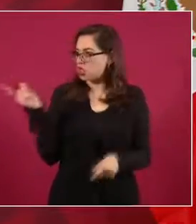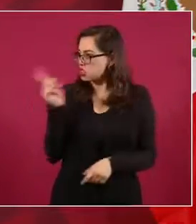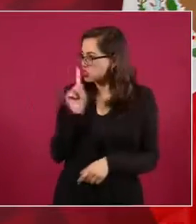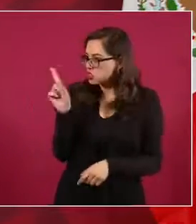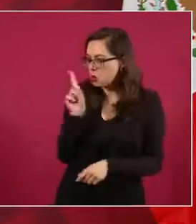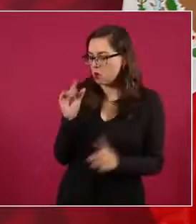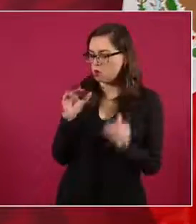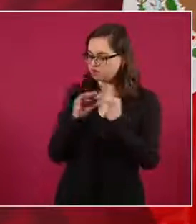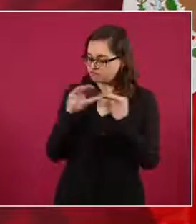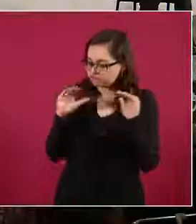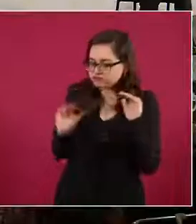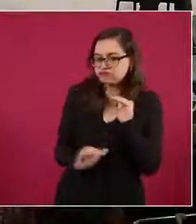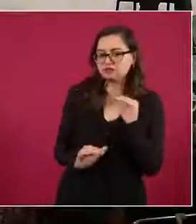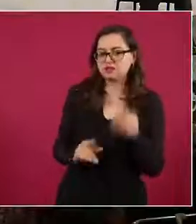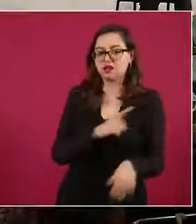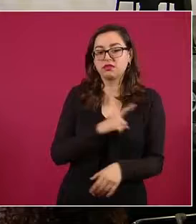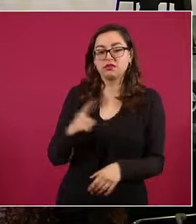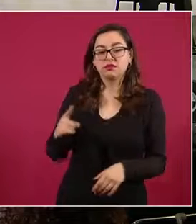Y muchos